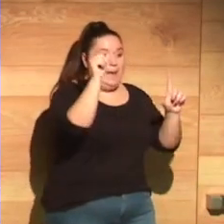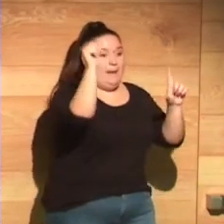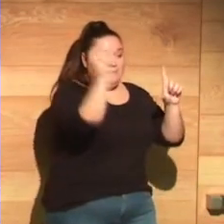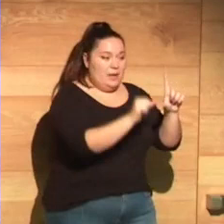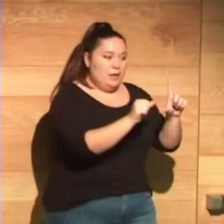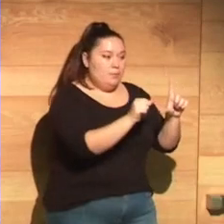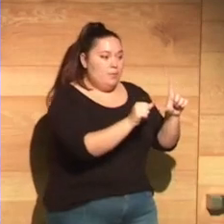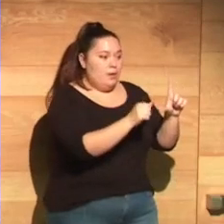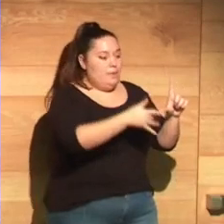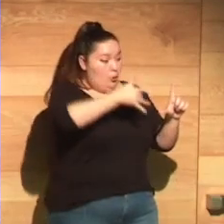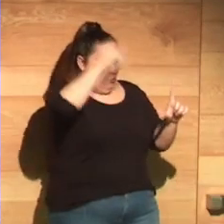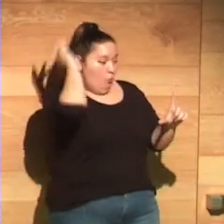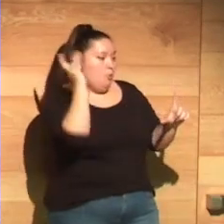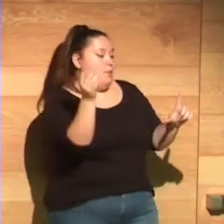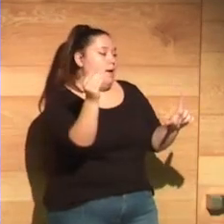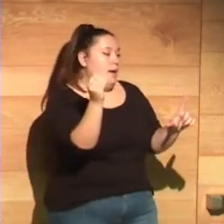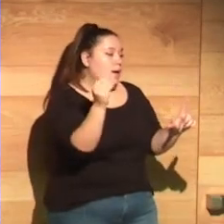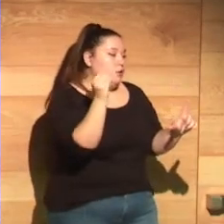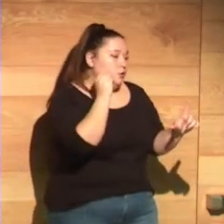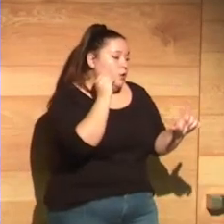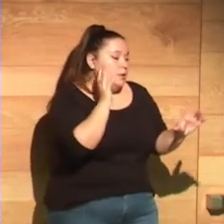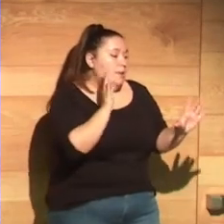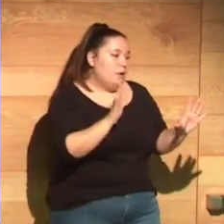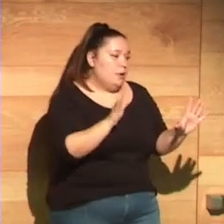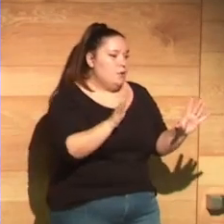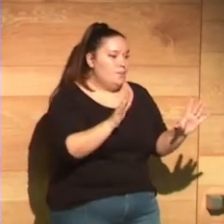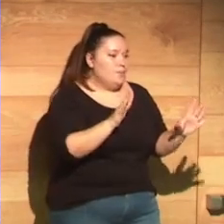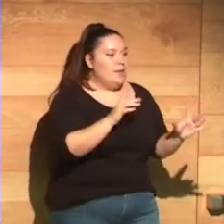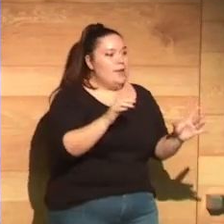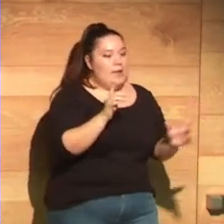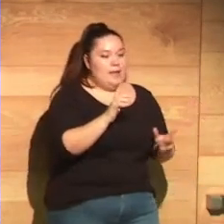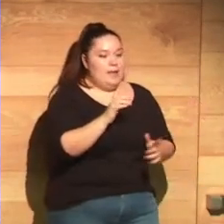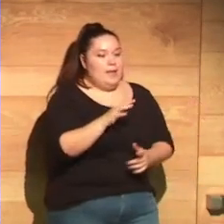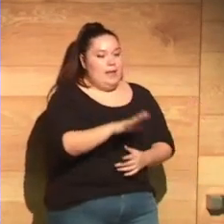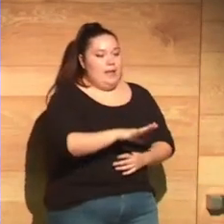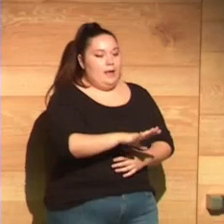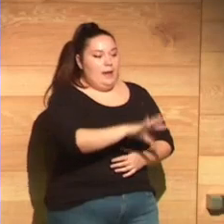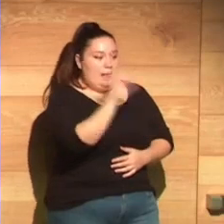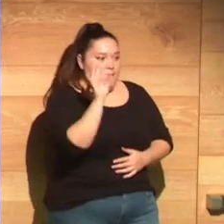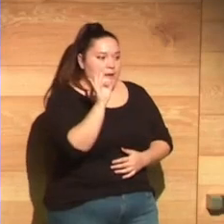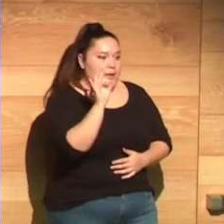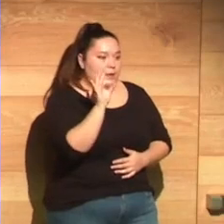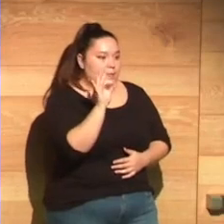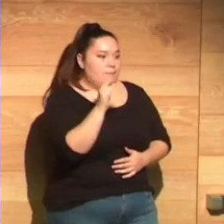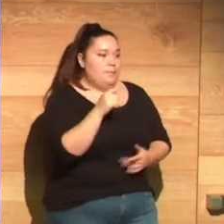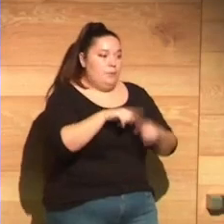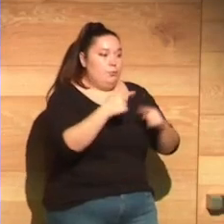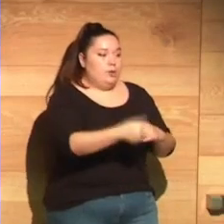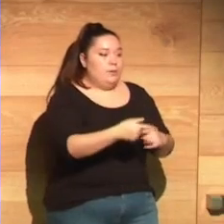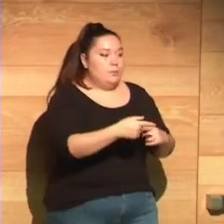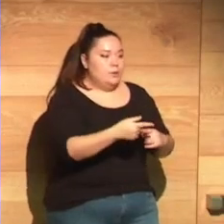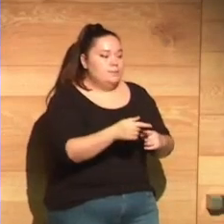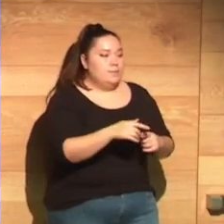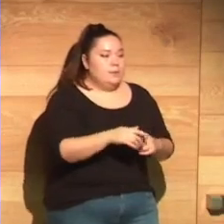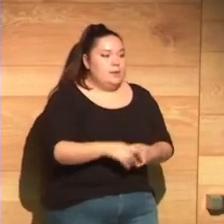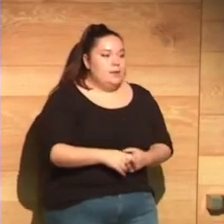haciendo, que al final, aceptando esos papeles de chica rubia que quiere engañar a un millonario, ¿no? Que fueron, o